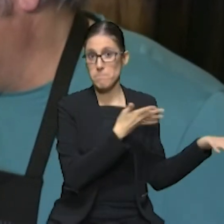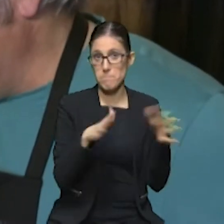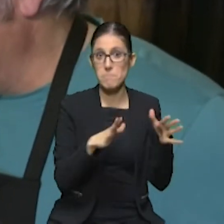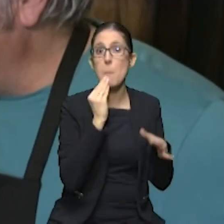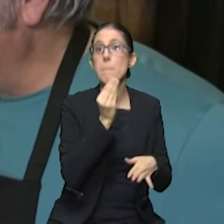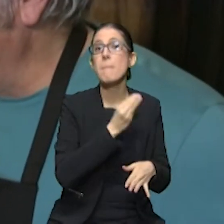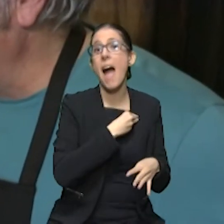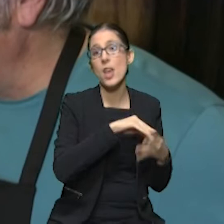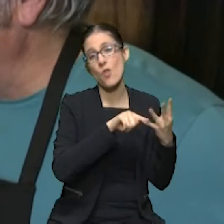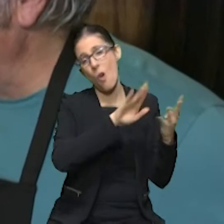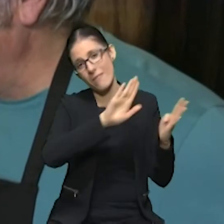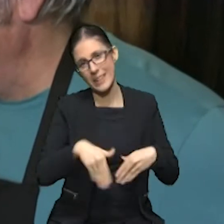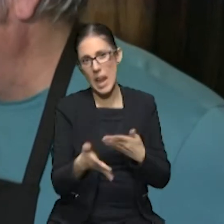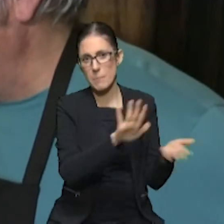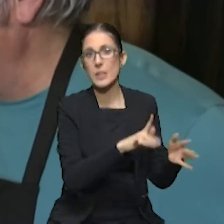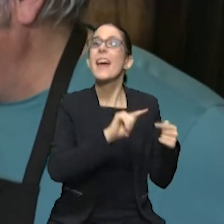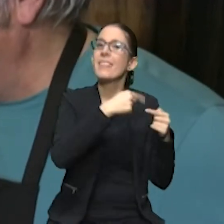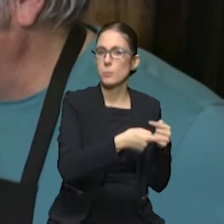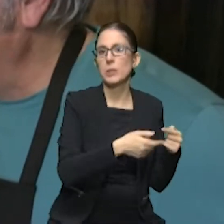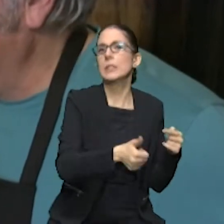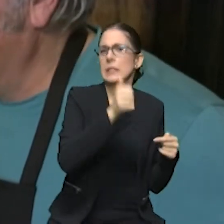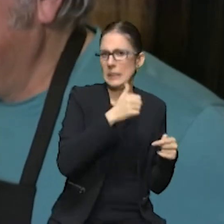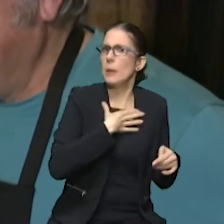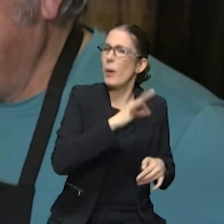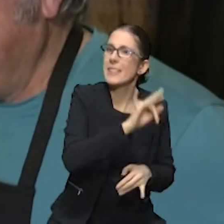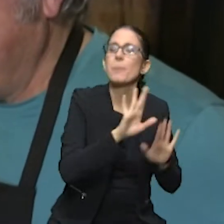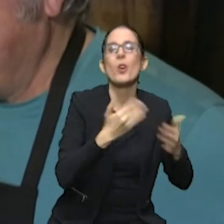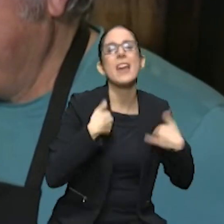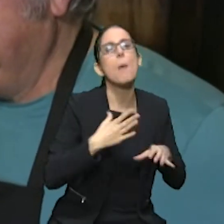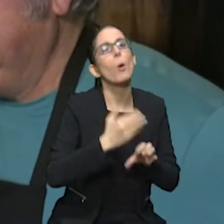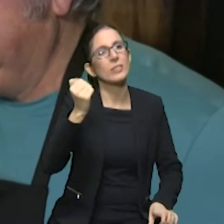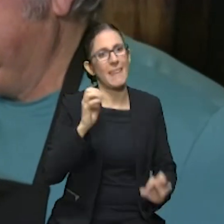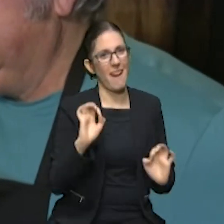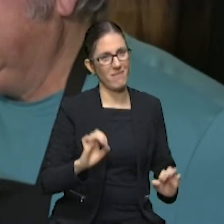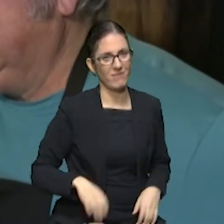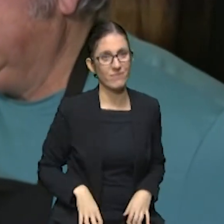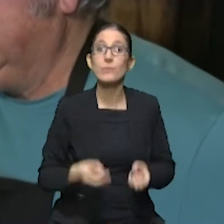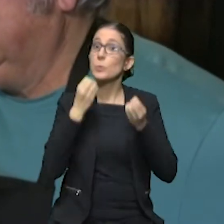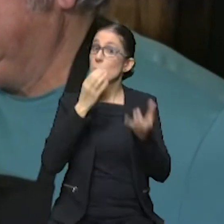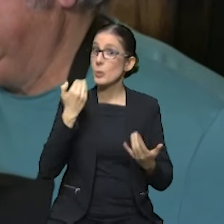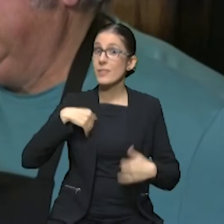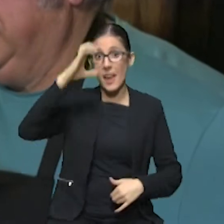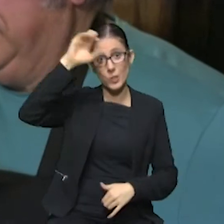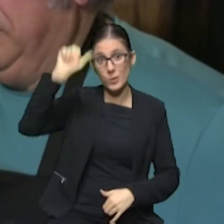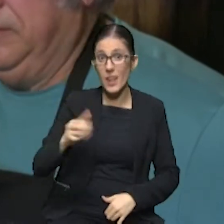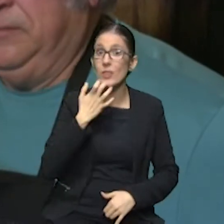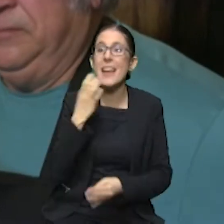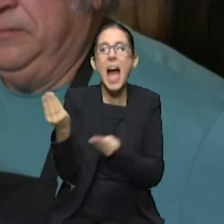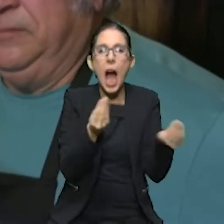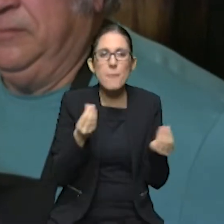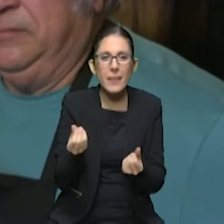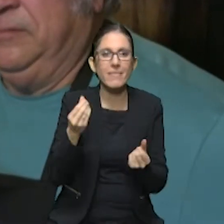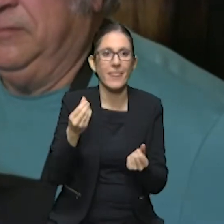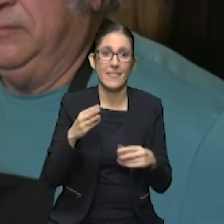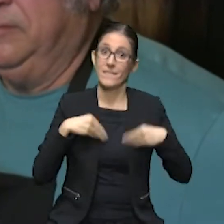Después se podrá seguir bebiendo, pero embotellada. Pues, nada, ya han escuchado a Jesús Ángel. Si quieren disfrutar de este ambiente de